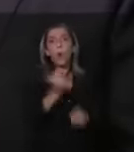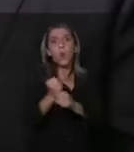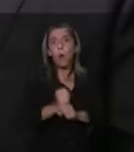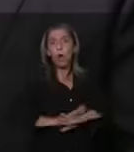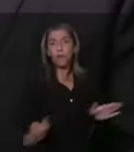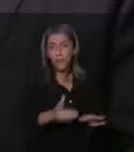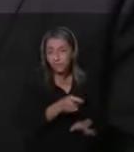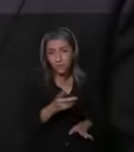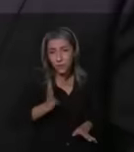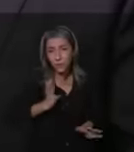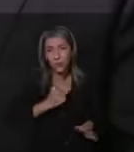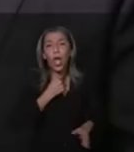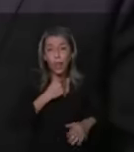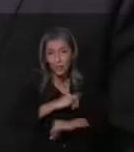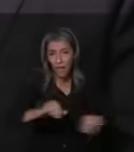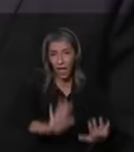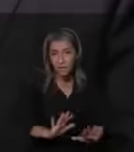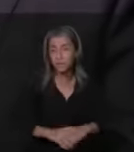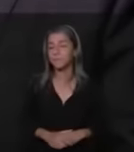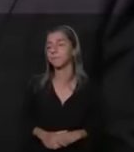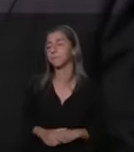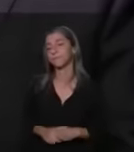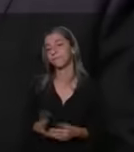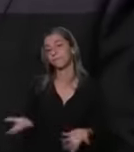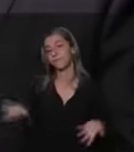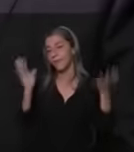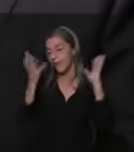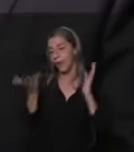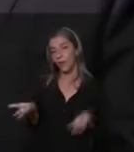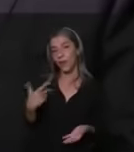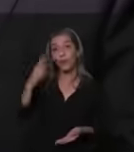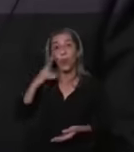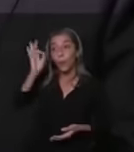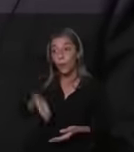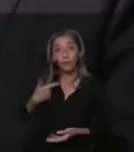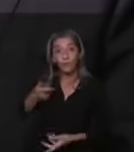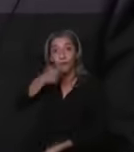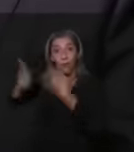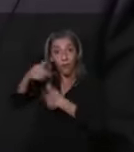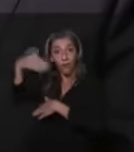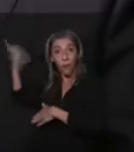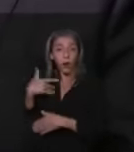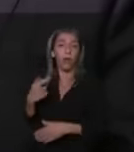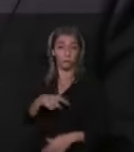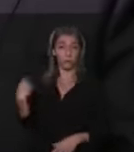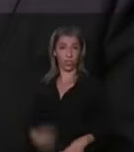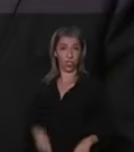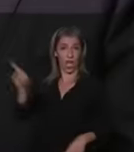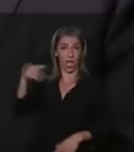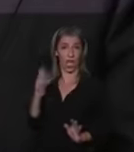Javier, 90% de las exportaciones de 5 provincias argentinas son a China. ¿Sí o